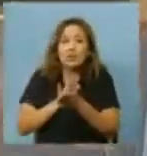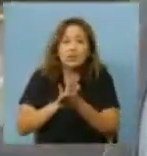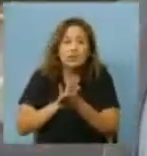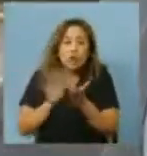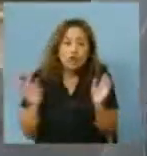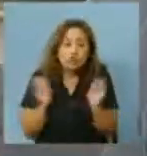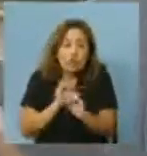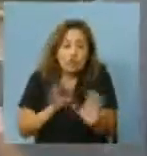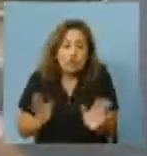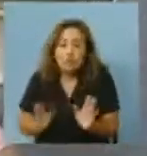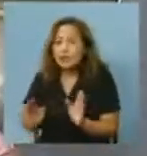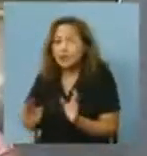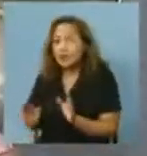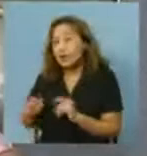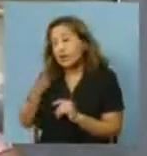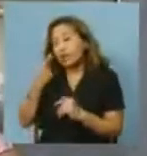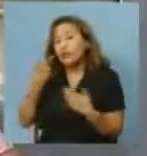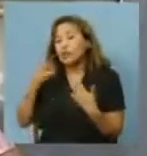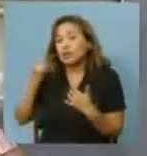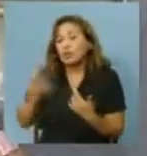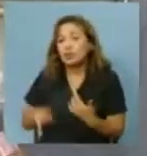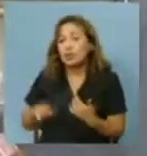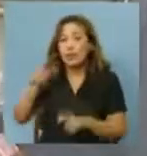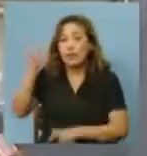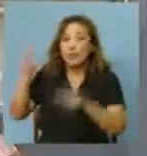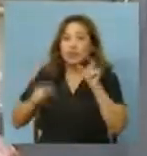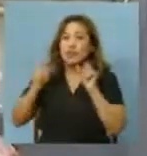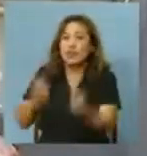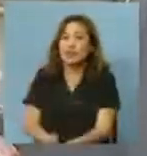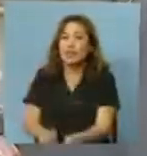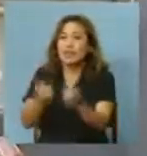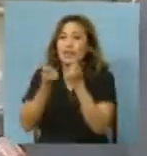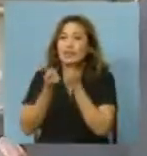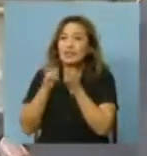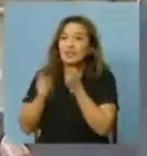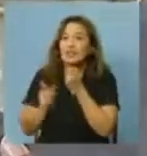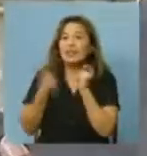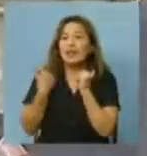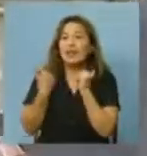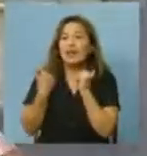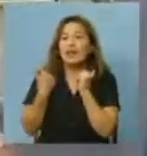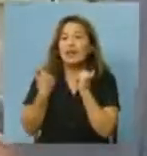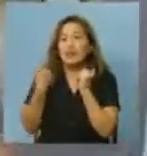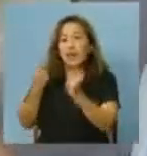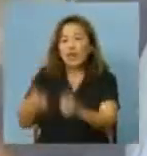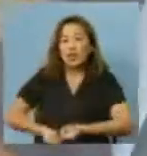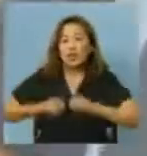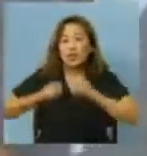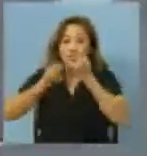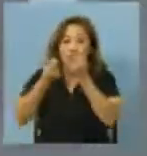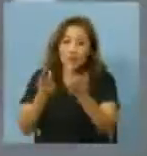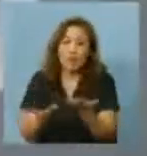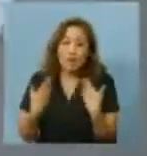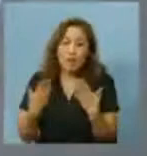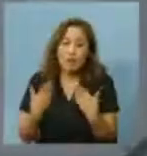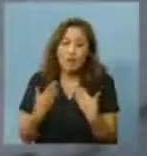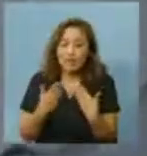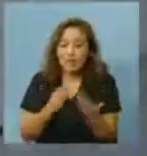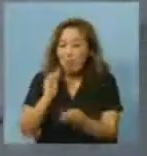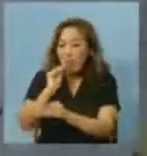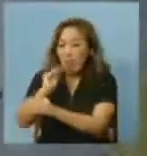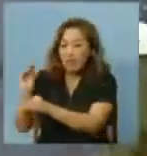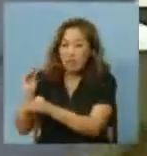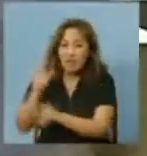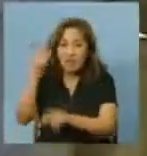realmente críticas? Hemos visto que sí, la gente necesita. A veces lo que nos da para poder dar de comer a